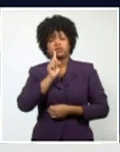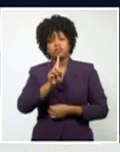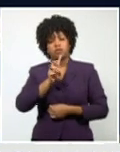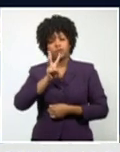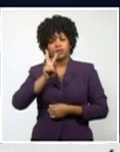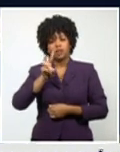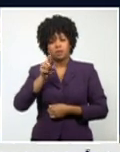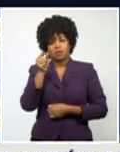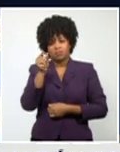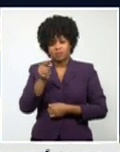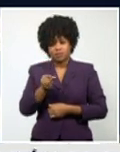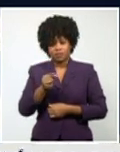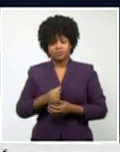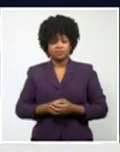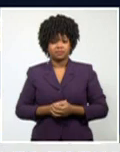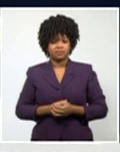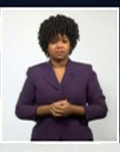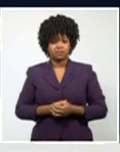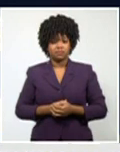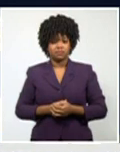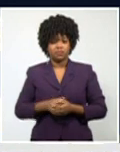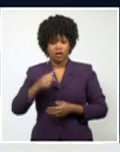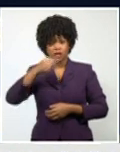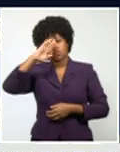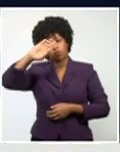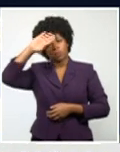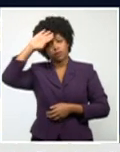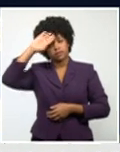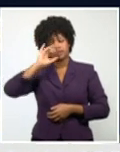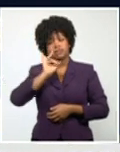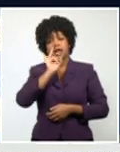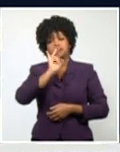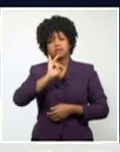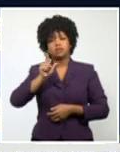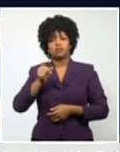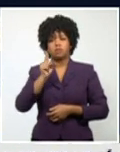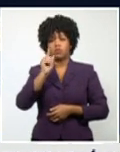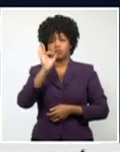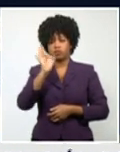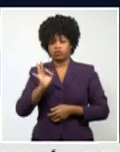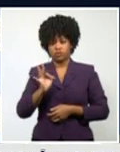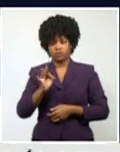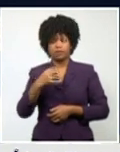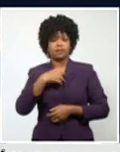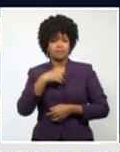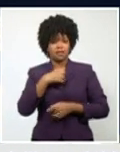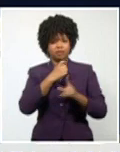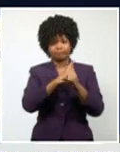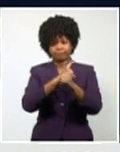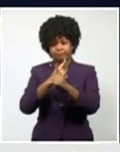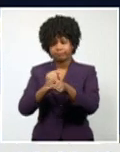de las personas diagnosticadas en Cuba, el 7,1% que tiene como fuente de infección